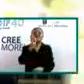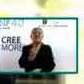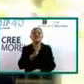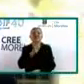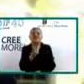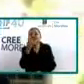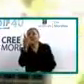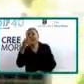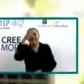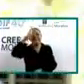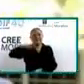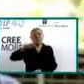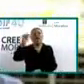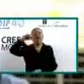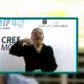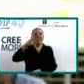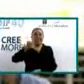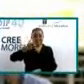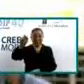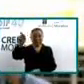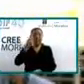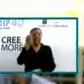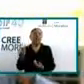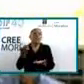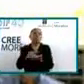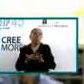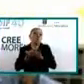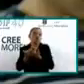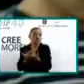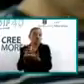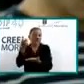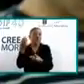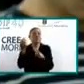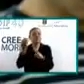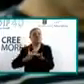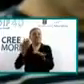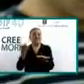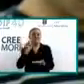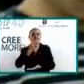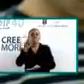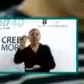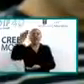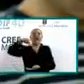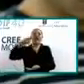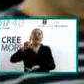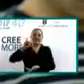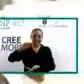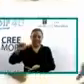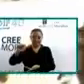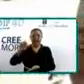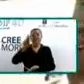nos hace una propuesta. Y le agradecemos mucho. Angélica Rivera, la señora